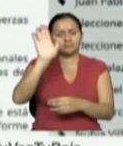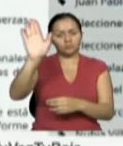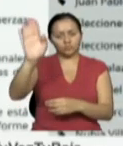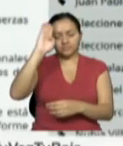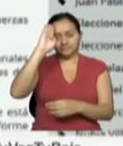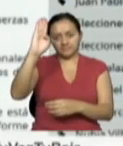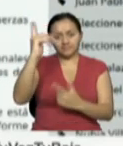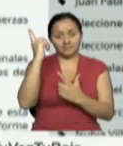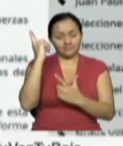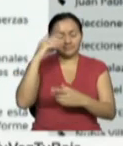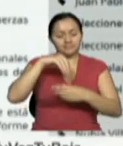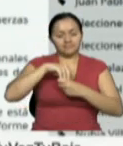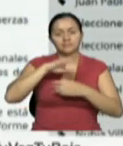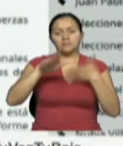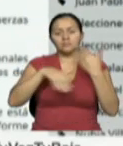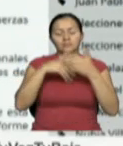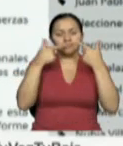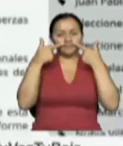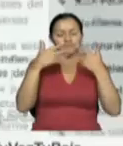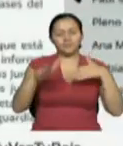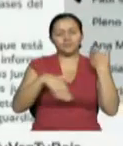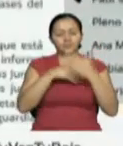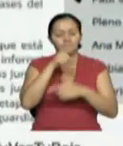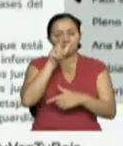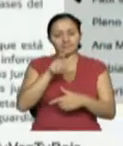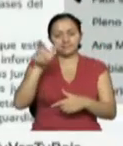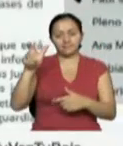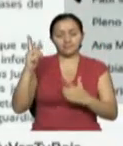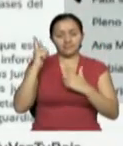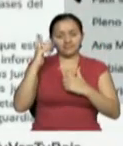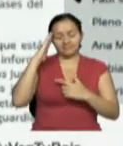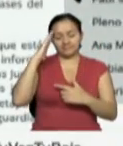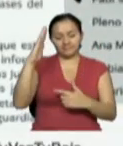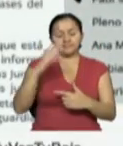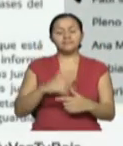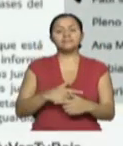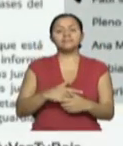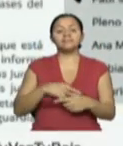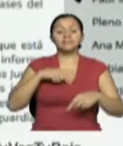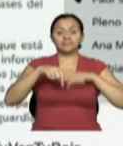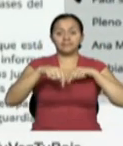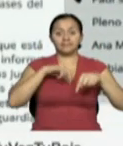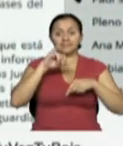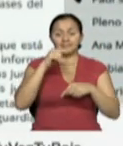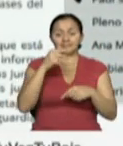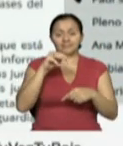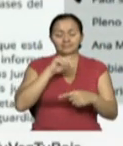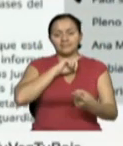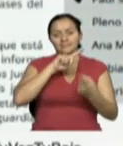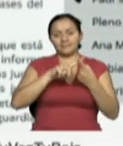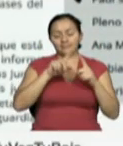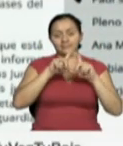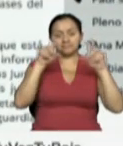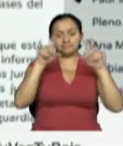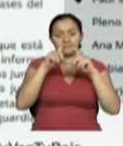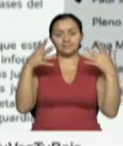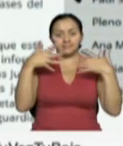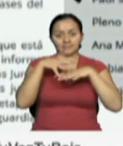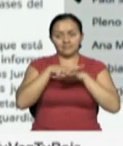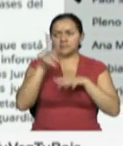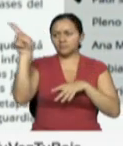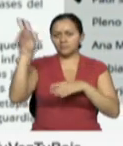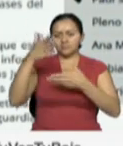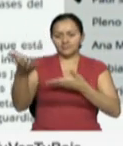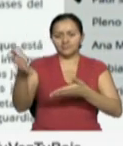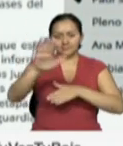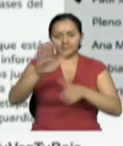Militar, IGM, bajo la custodia del personal militar. El transporte desde el IGM a la empresa integradora Mongar, que